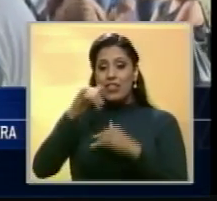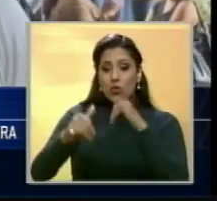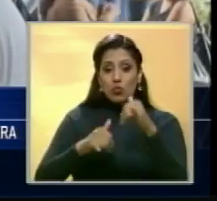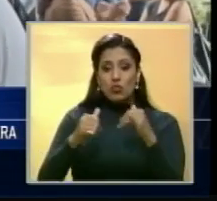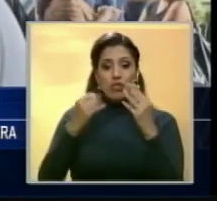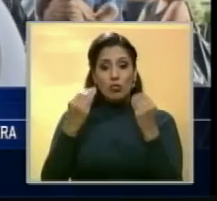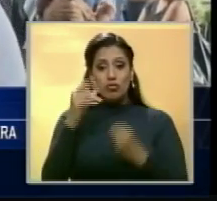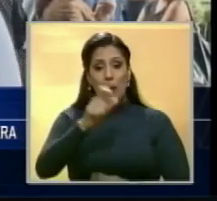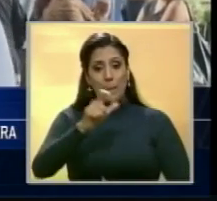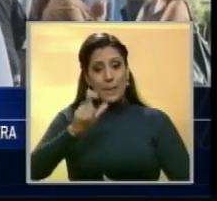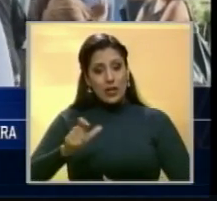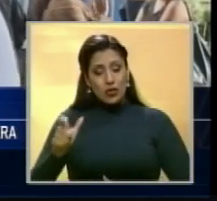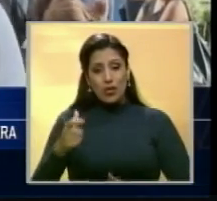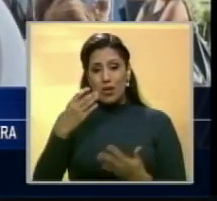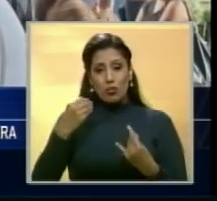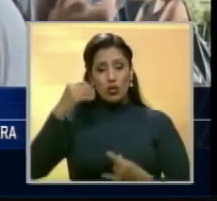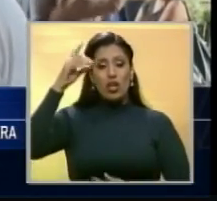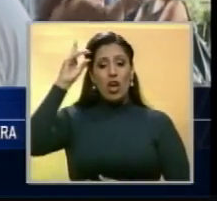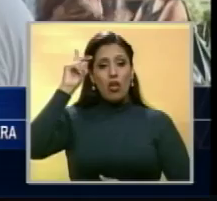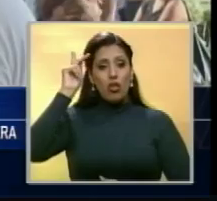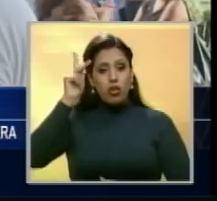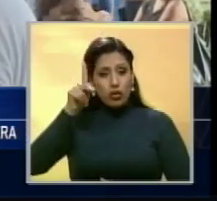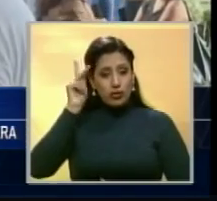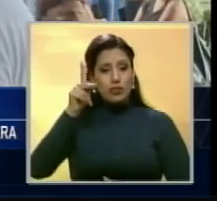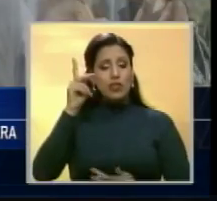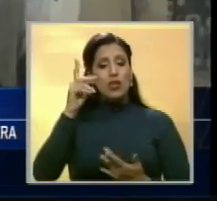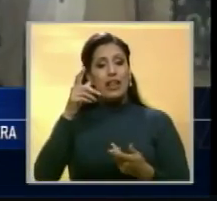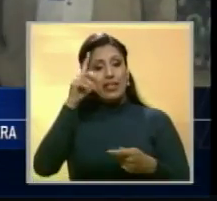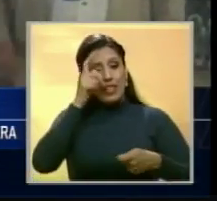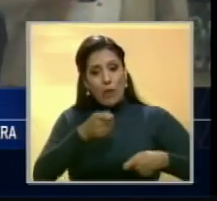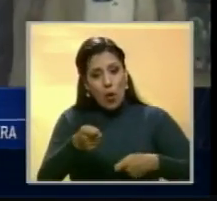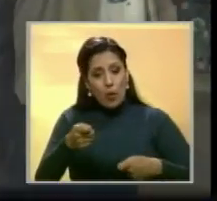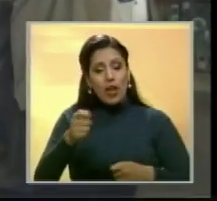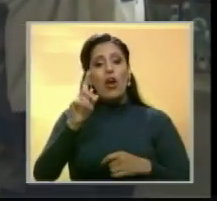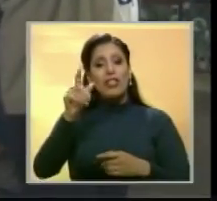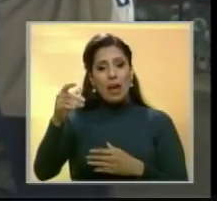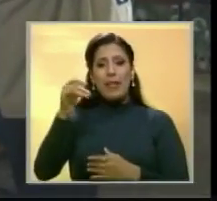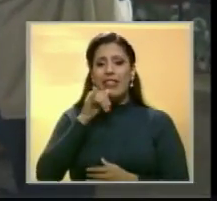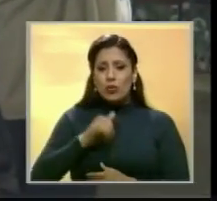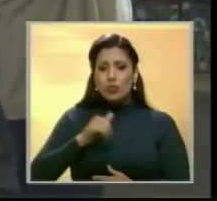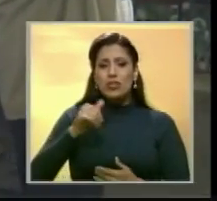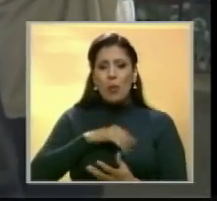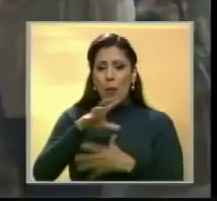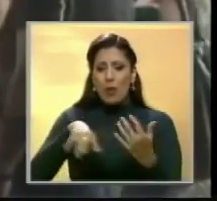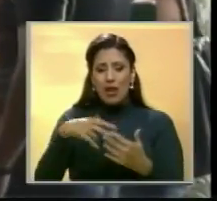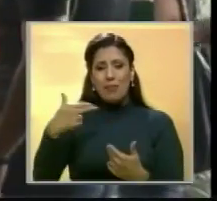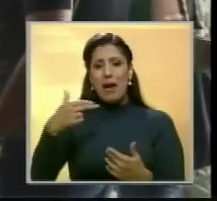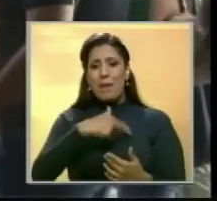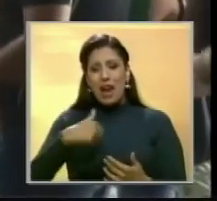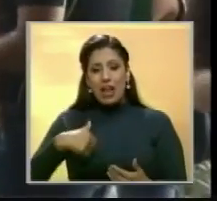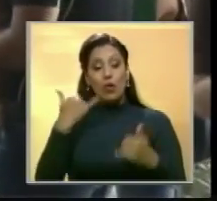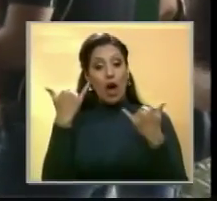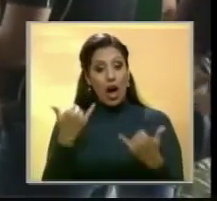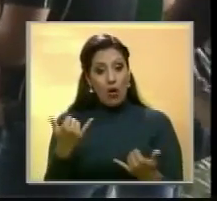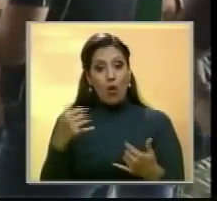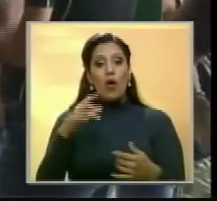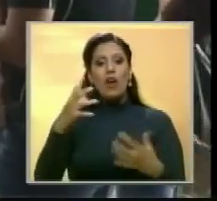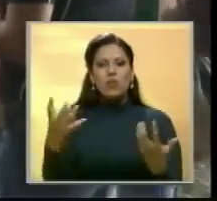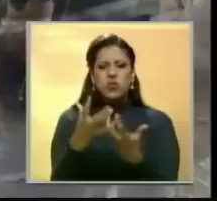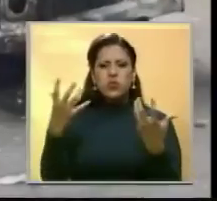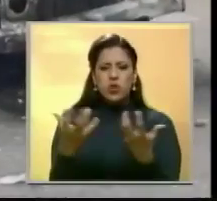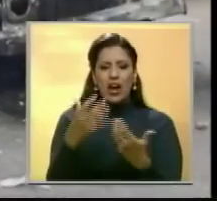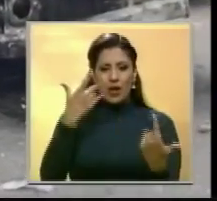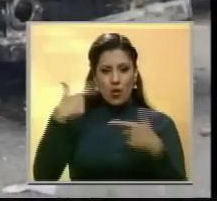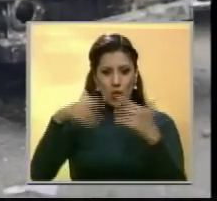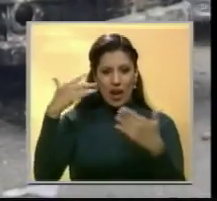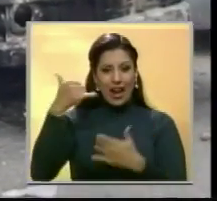mucho personal docente, empleado y obrero. La comunidad universitaria condenó categóricamente la quema del vehículo